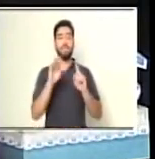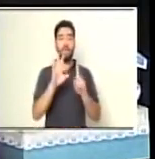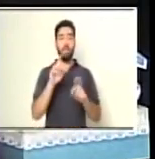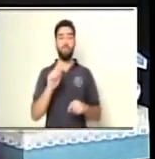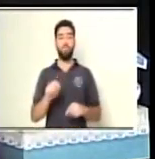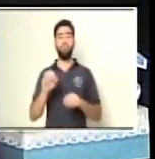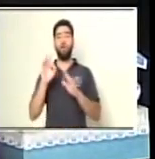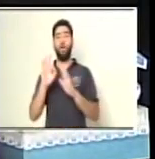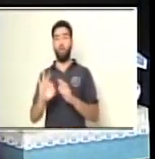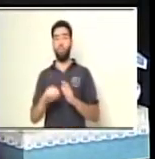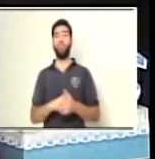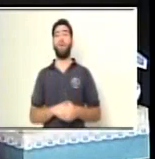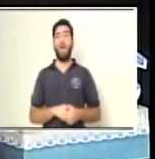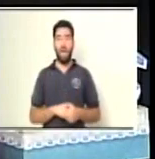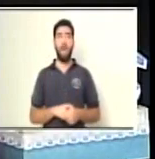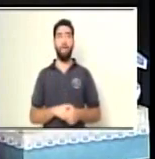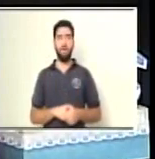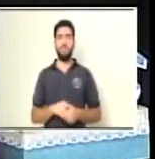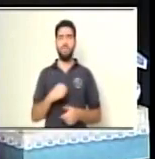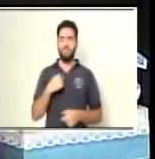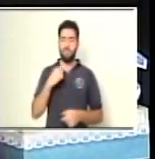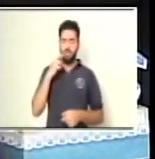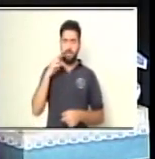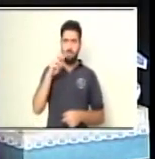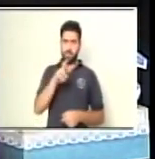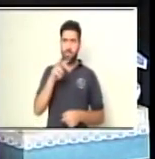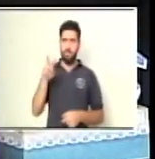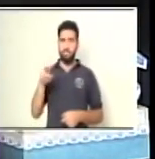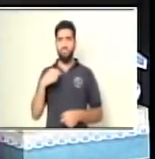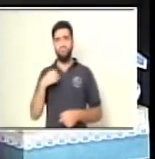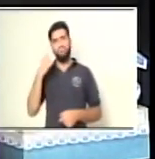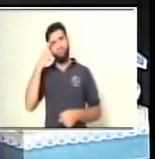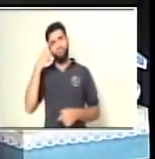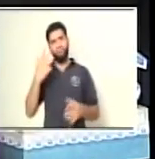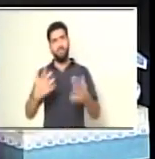6.8. Esto nos genera un intervalo